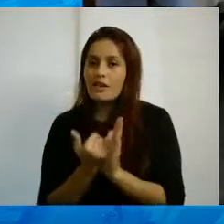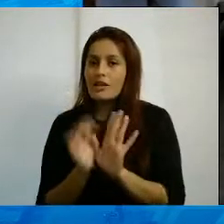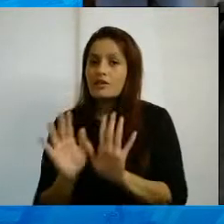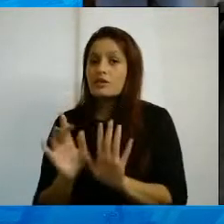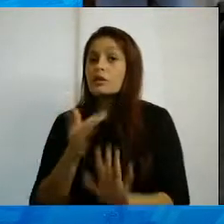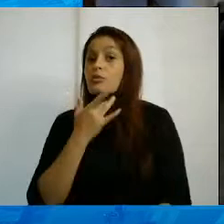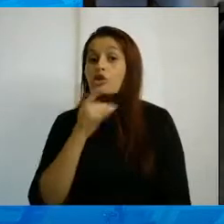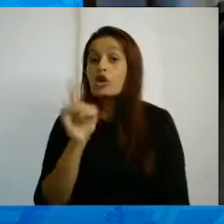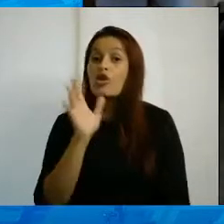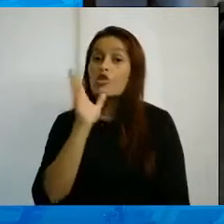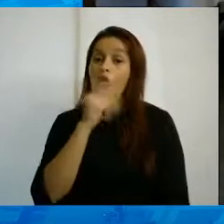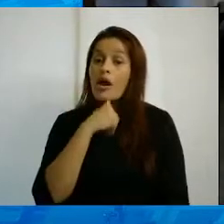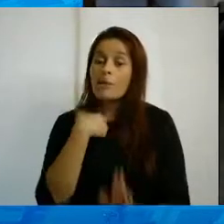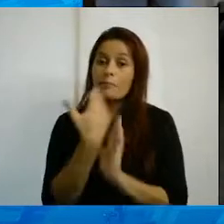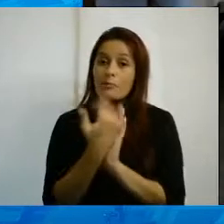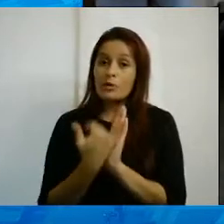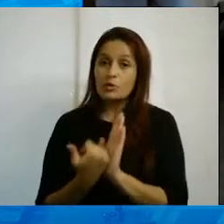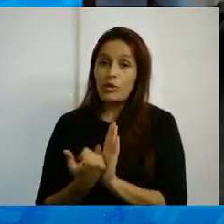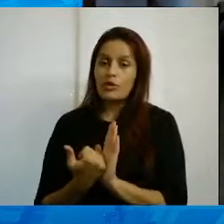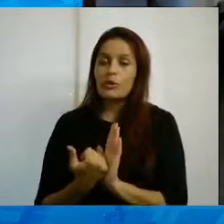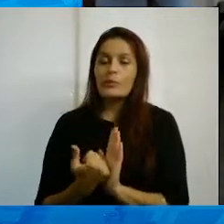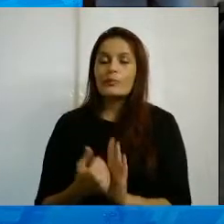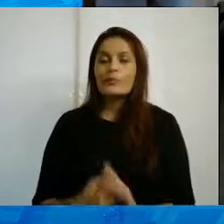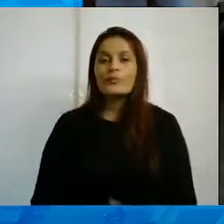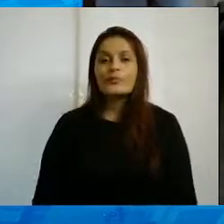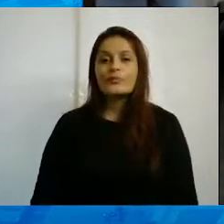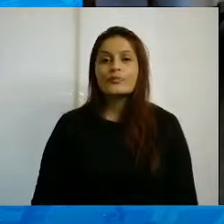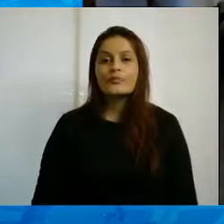estaba presupuestado en este año, pero sí